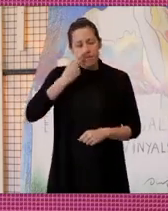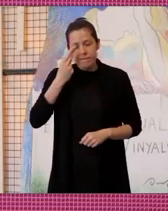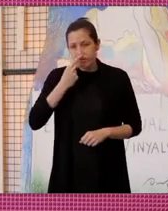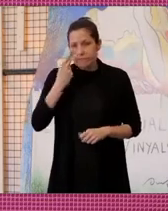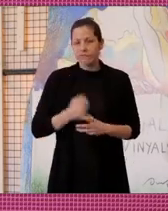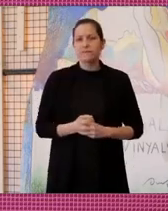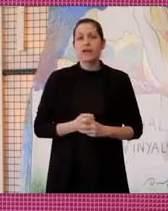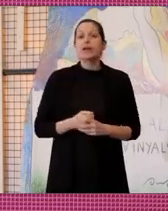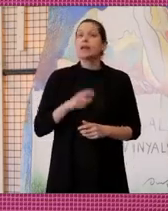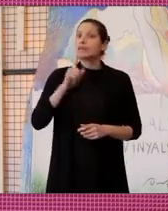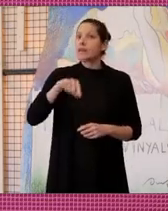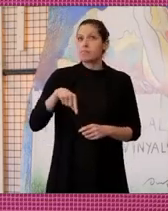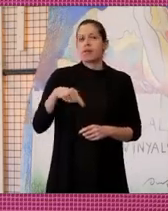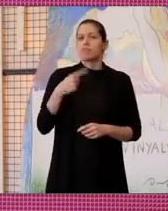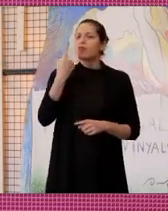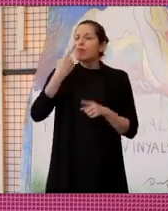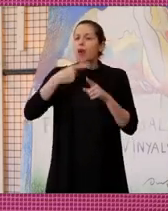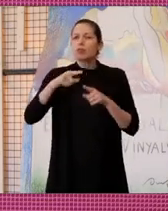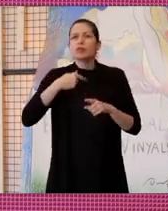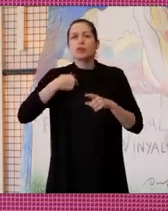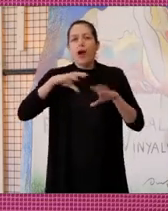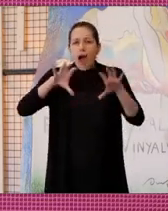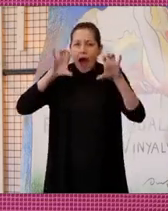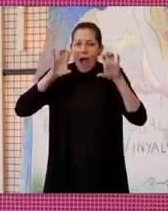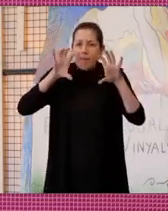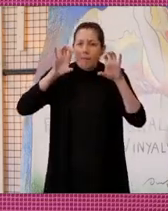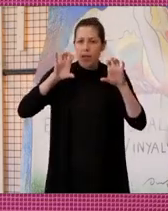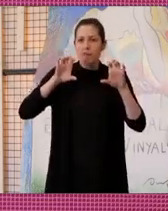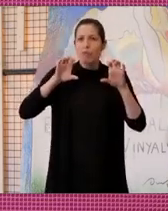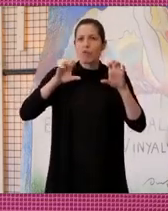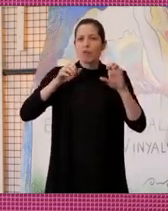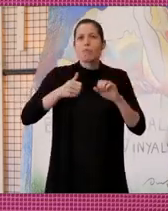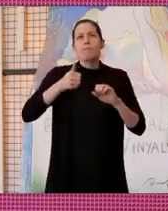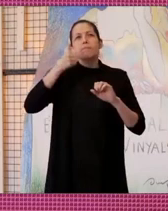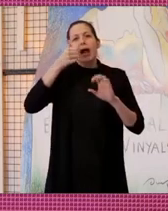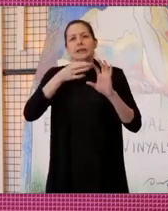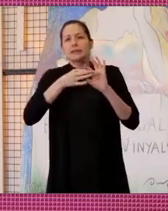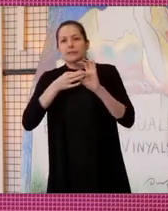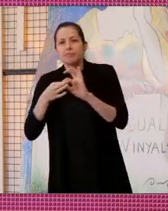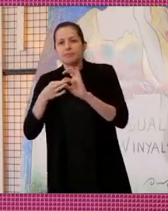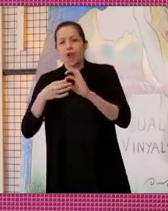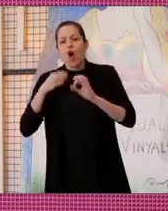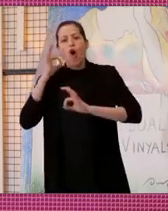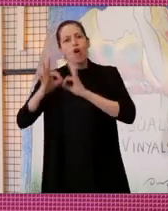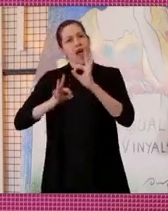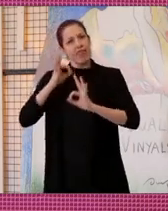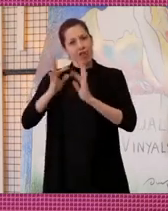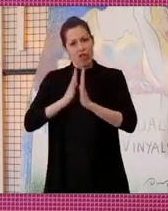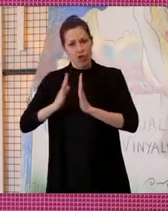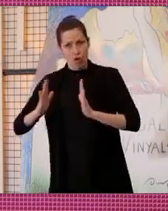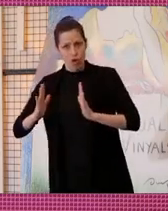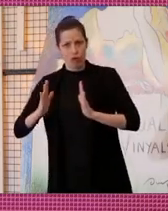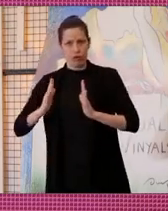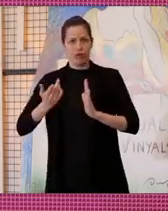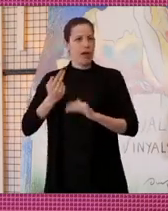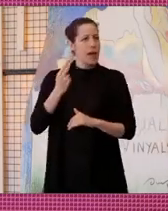hay una cosa que aprendí desde el punto de vista organizativo y es a no tener miedo a